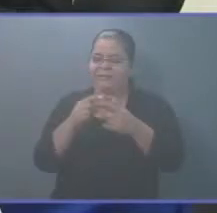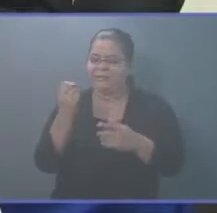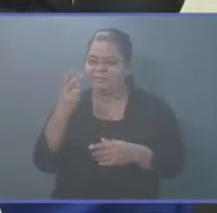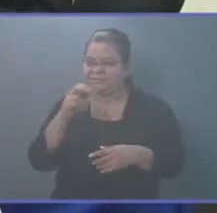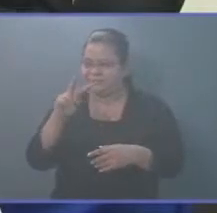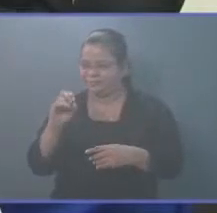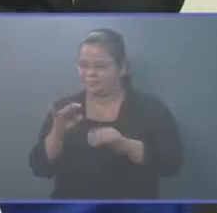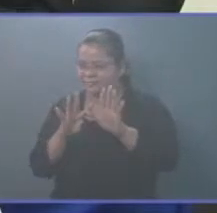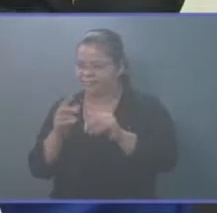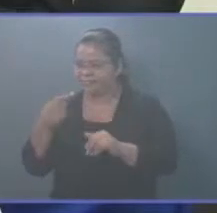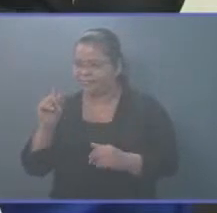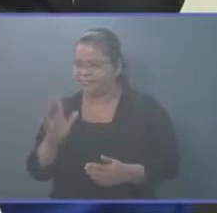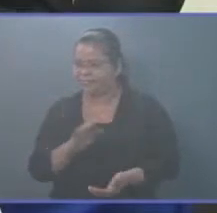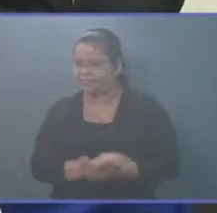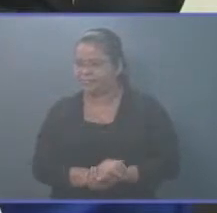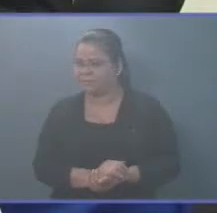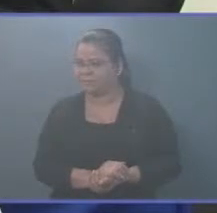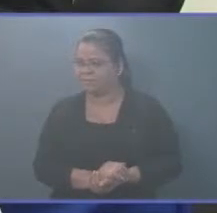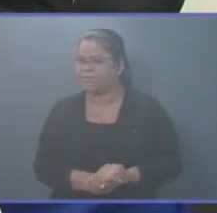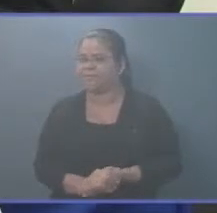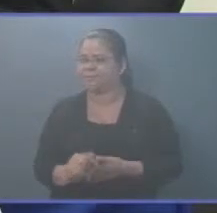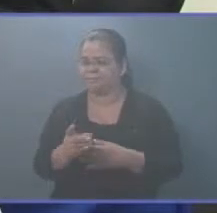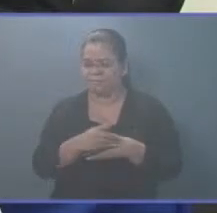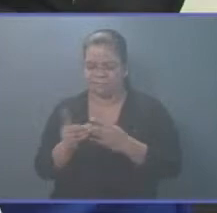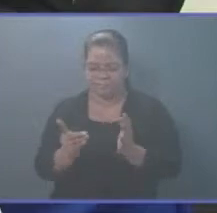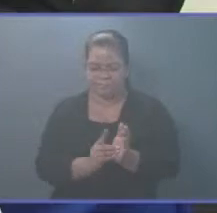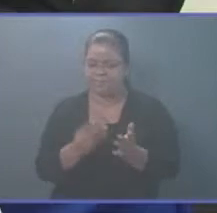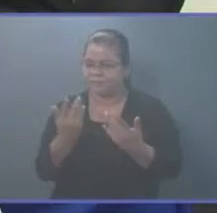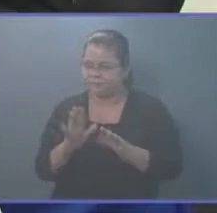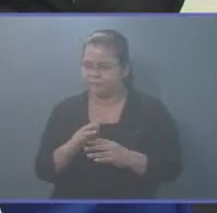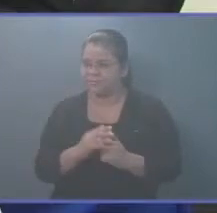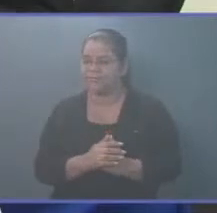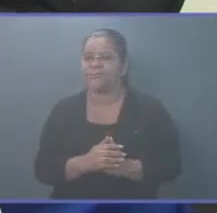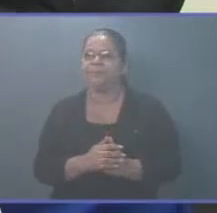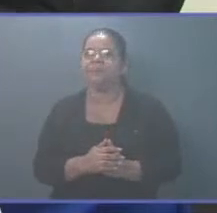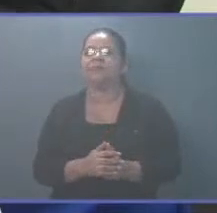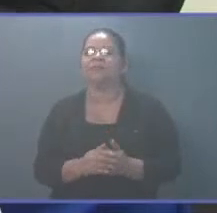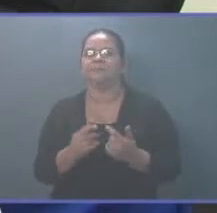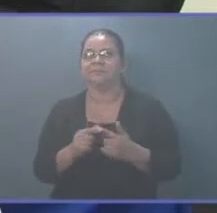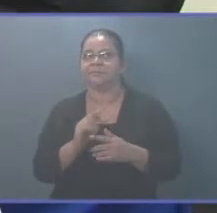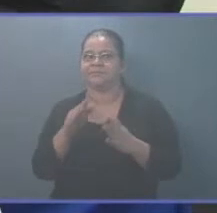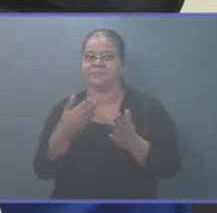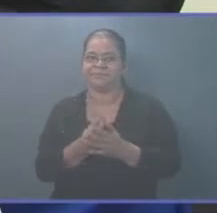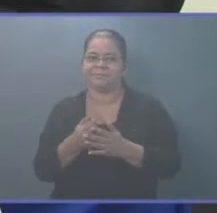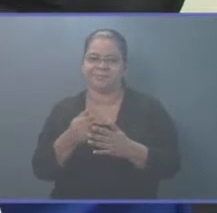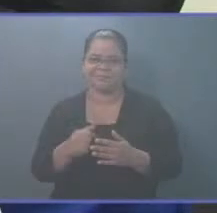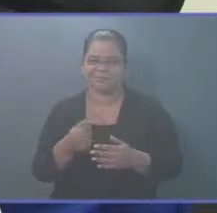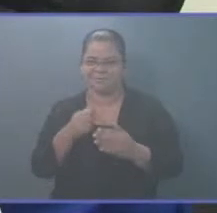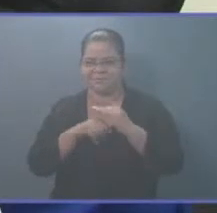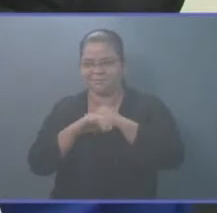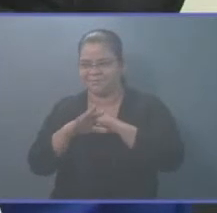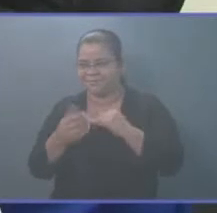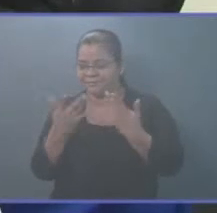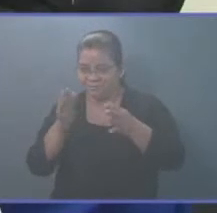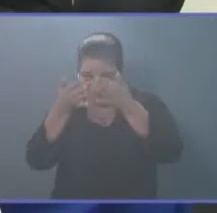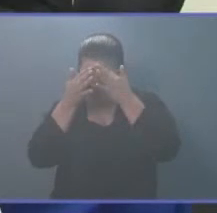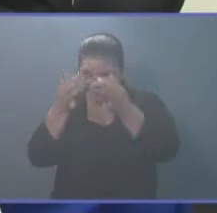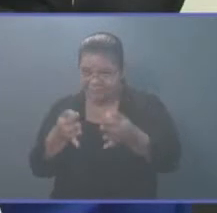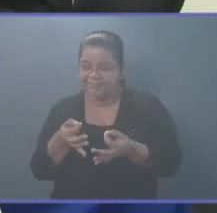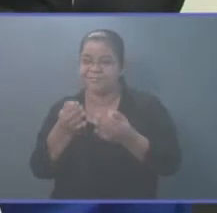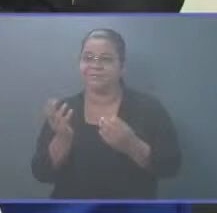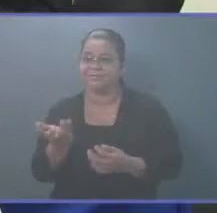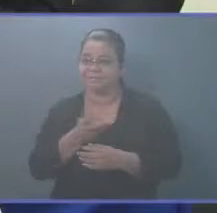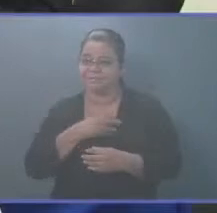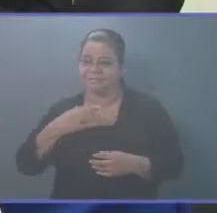2452-12-2020-1, el que contiene iniciativa de varios diputados en el sentido se emita ley especial contra el tráfico ilegal de personas, se decidió